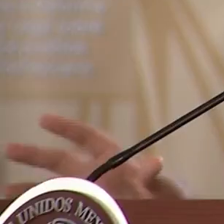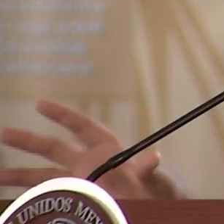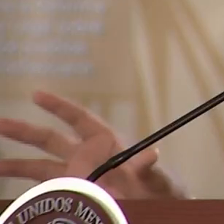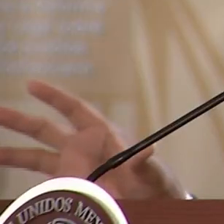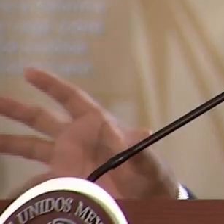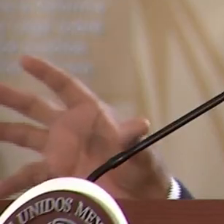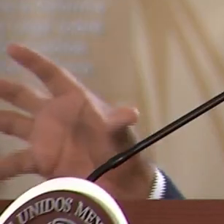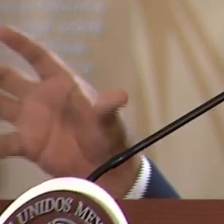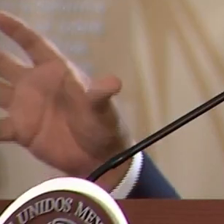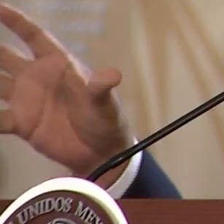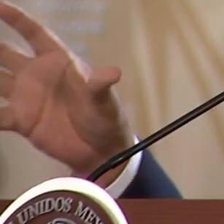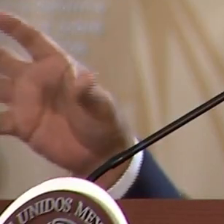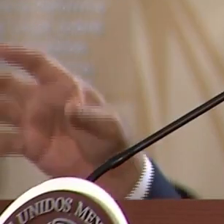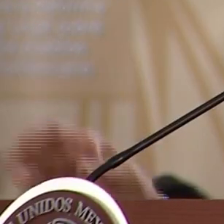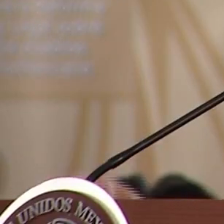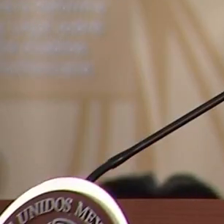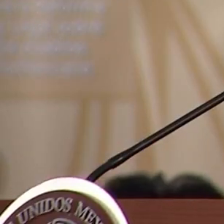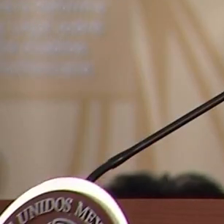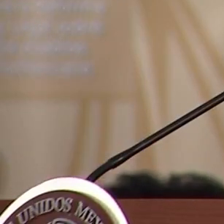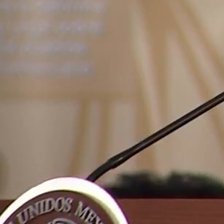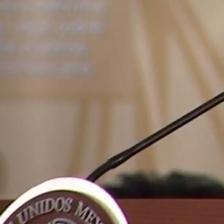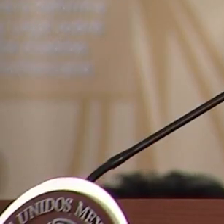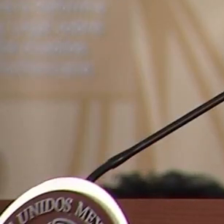pero se va avanzando.